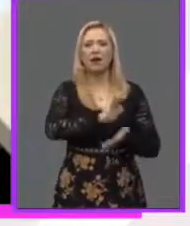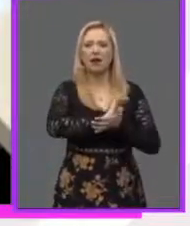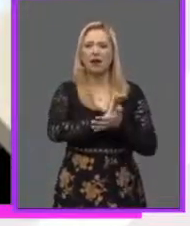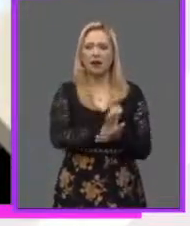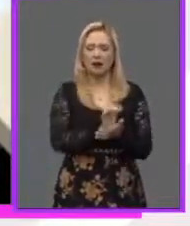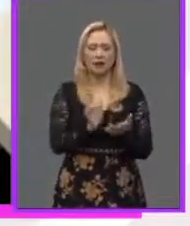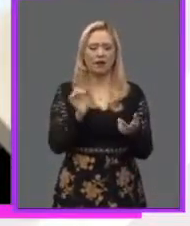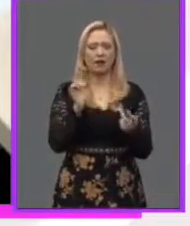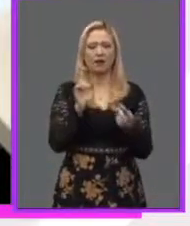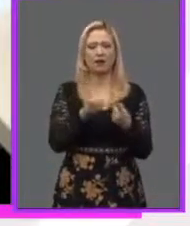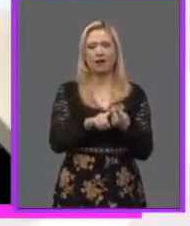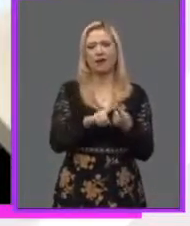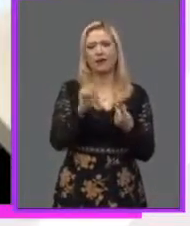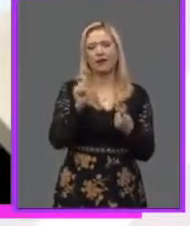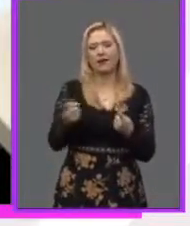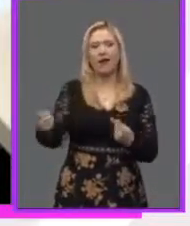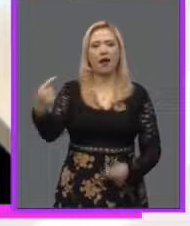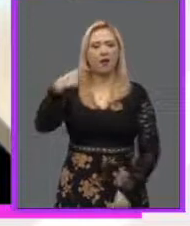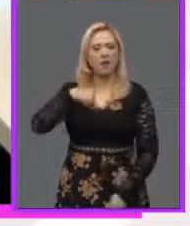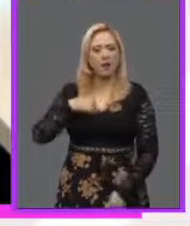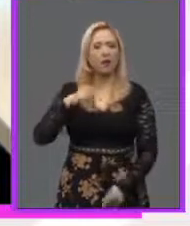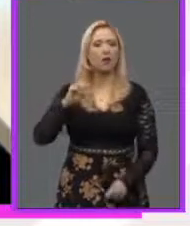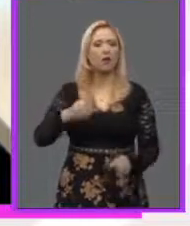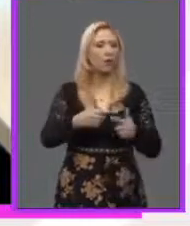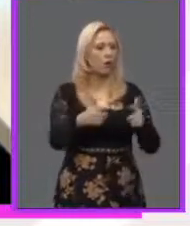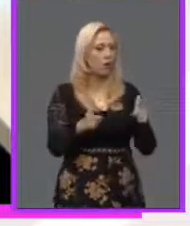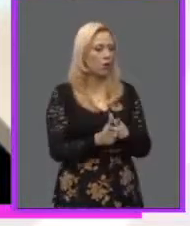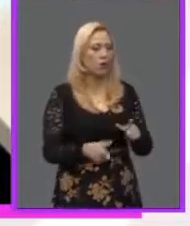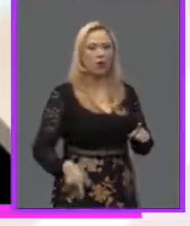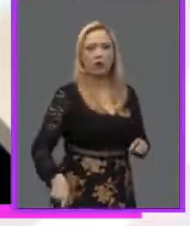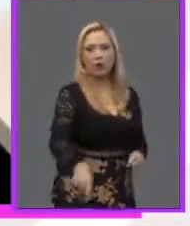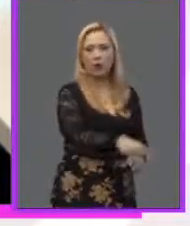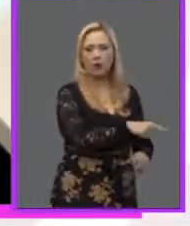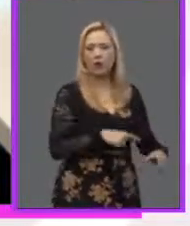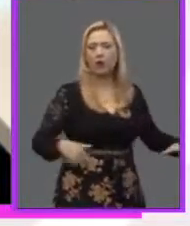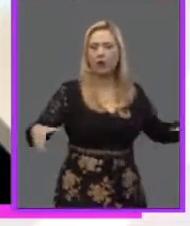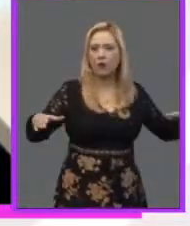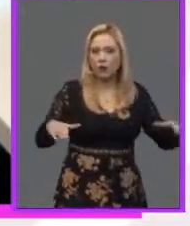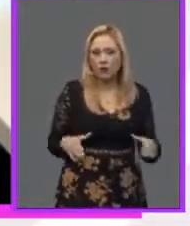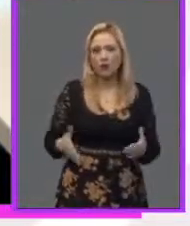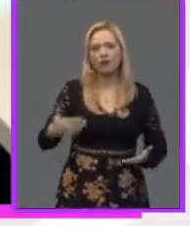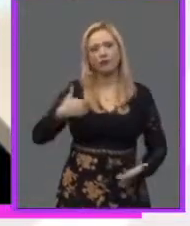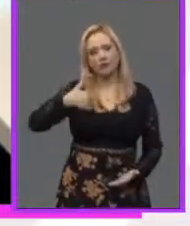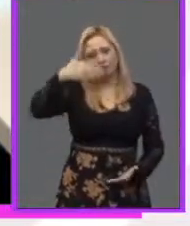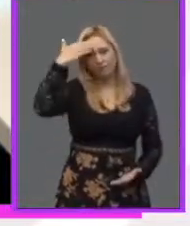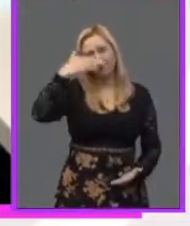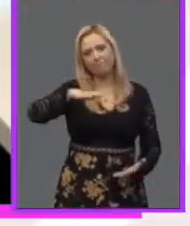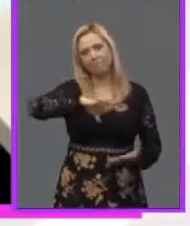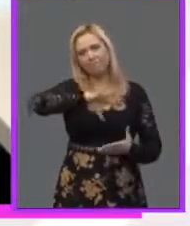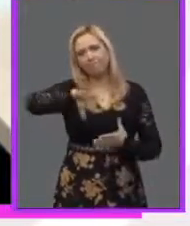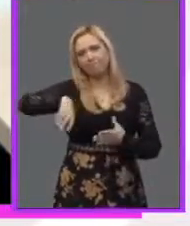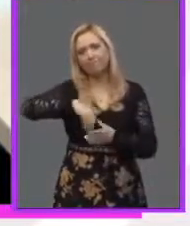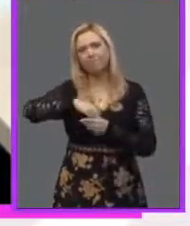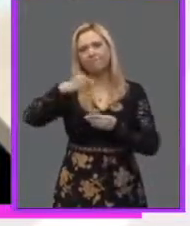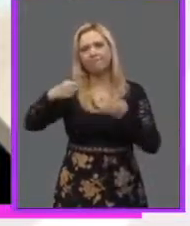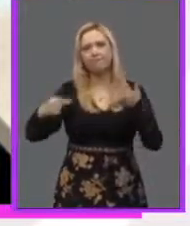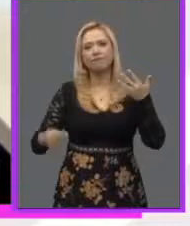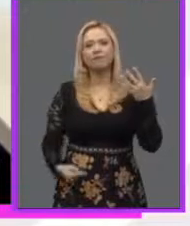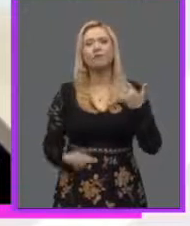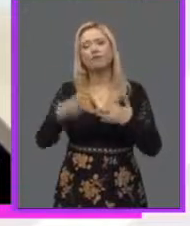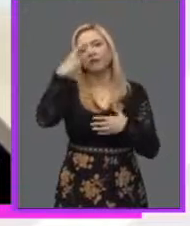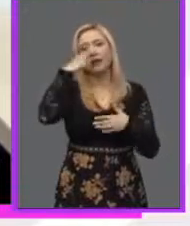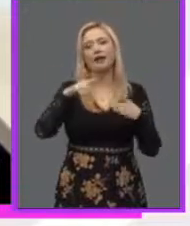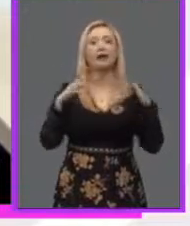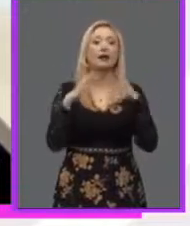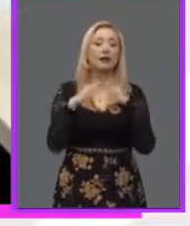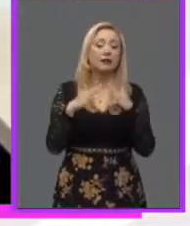tipos de discriminación, la directa, la indirecta, etcétera, etcétera, que sabemos que hay en otros derechos y pues también aplica en